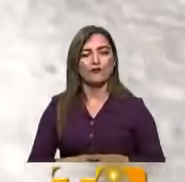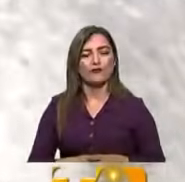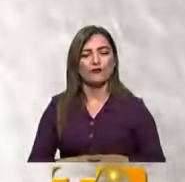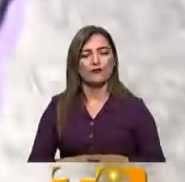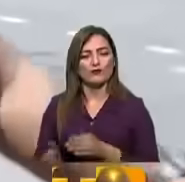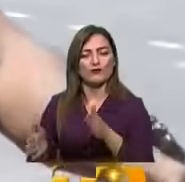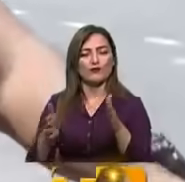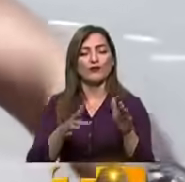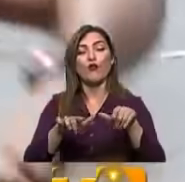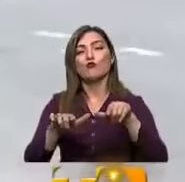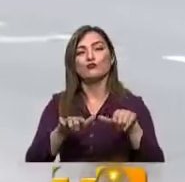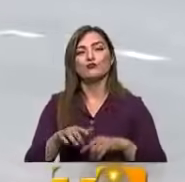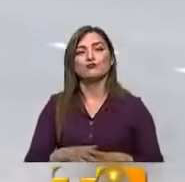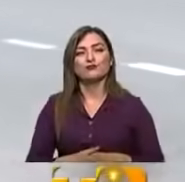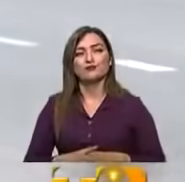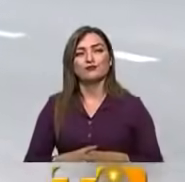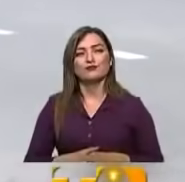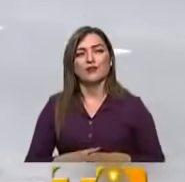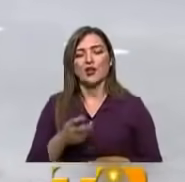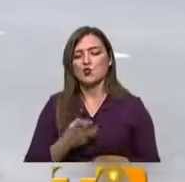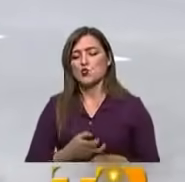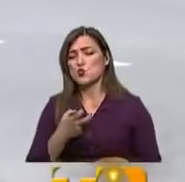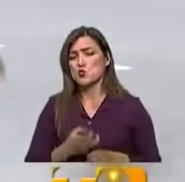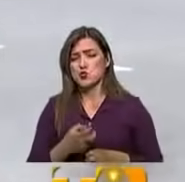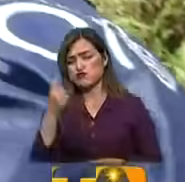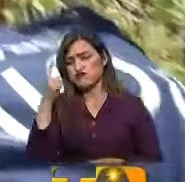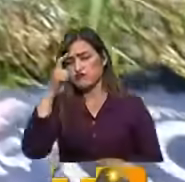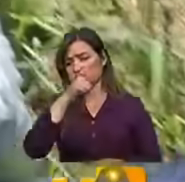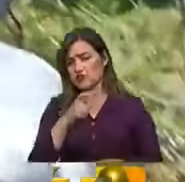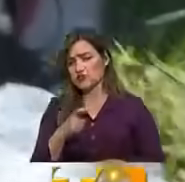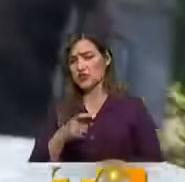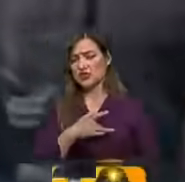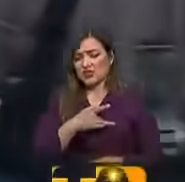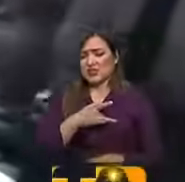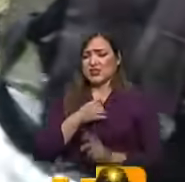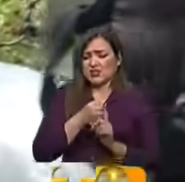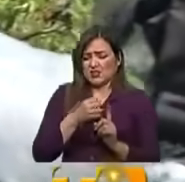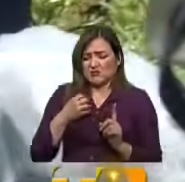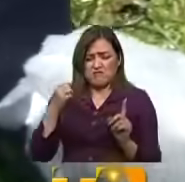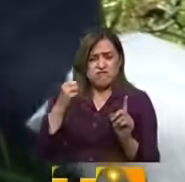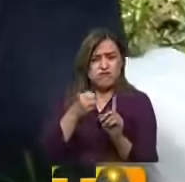Ha sido un espacio en el que no han faltado los momentos duros y difíciles de digerir.